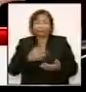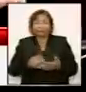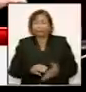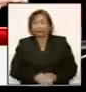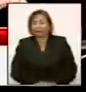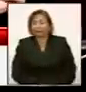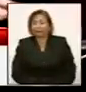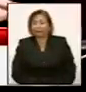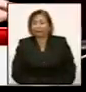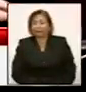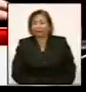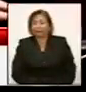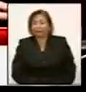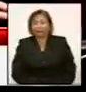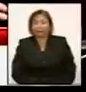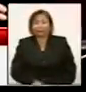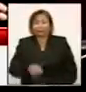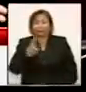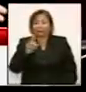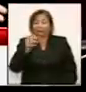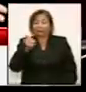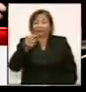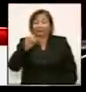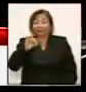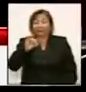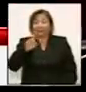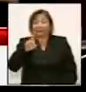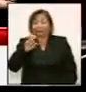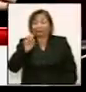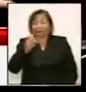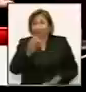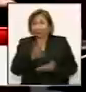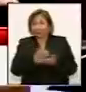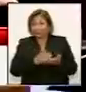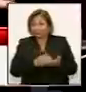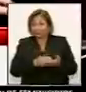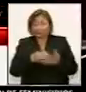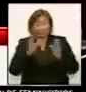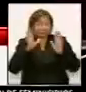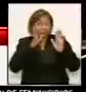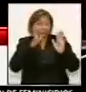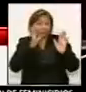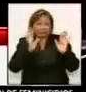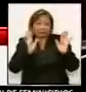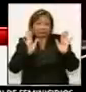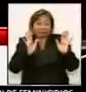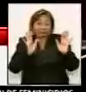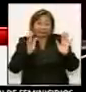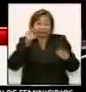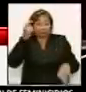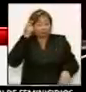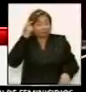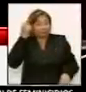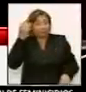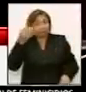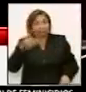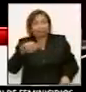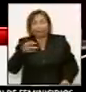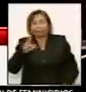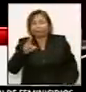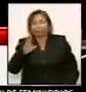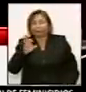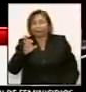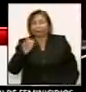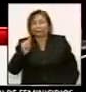está implicada. Pero que el señor Ramírez ya se ha confirmado que haya sido parte de esa situación, yo no sé, yo no puedo pensar realmente que el señor